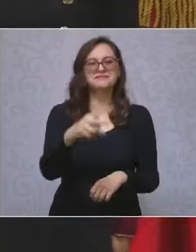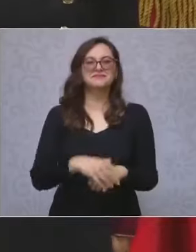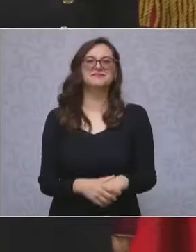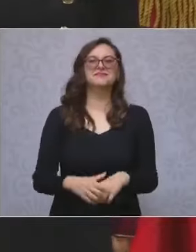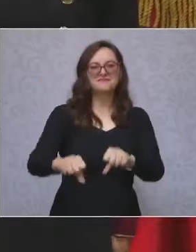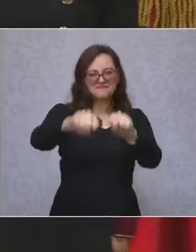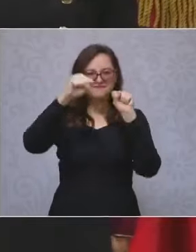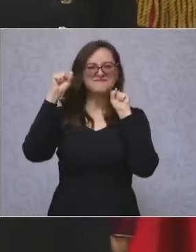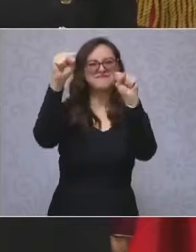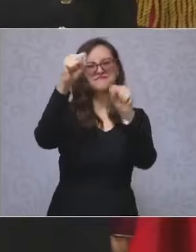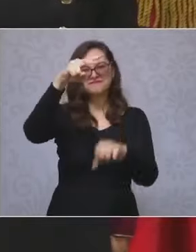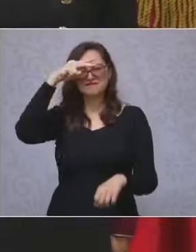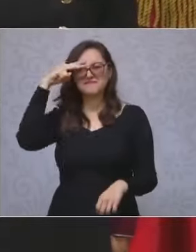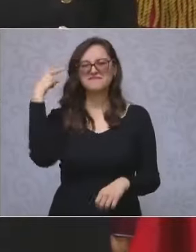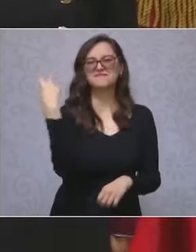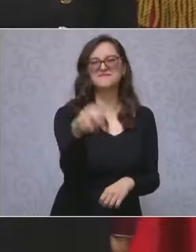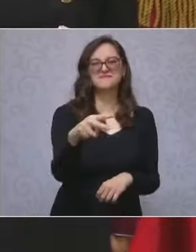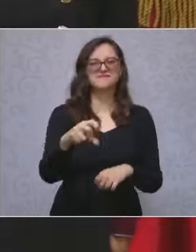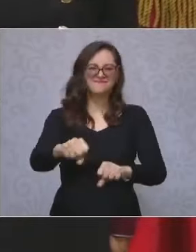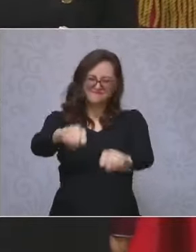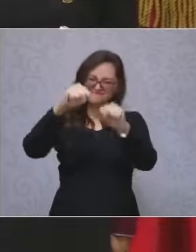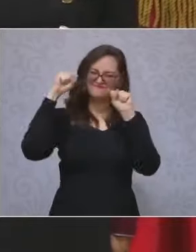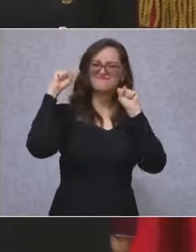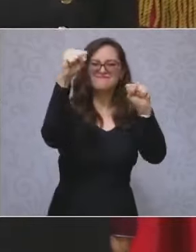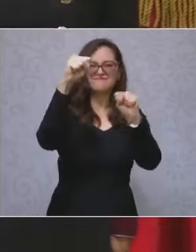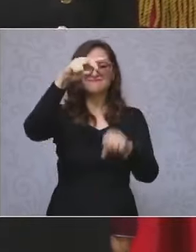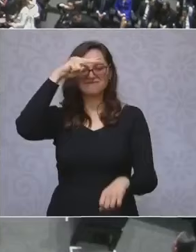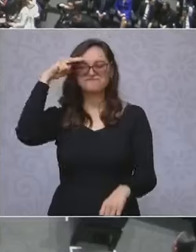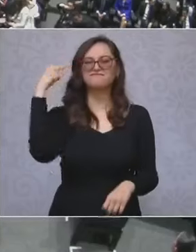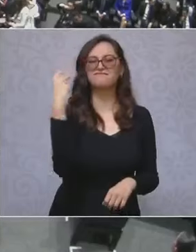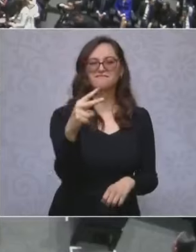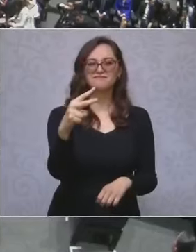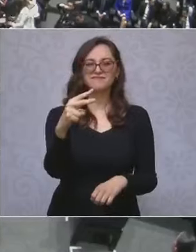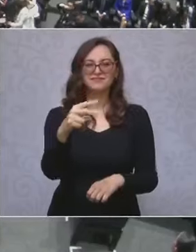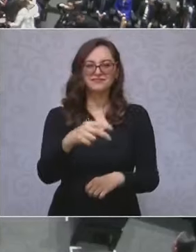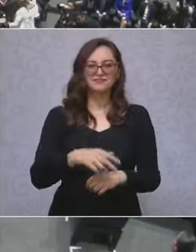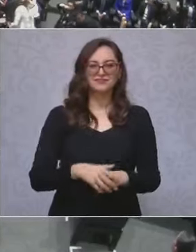viva México! ¡Viva! ¡Que viva México! ¡Viva!